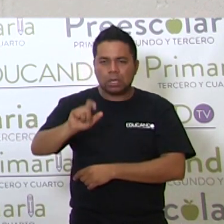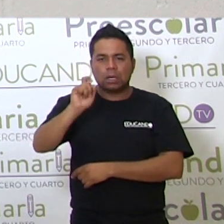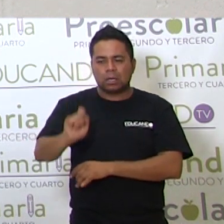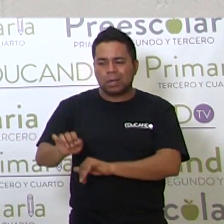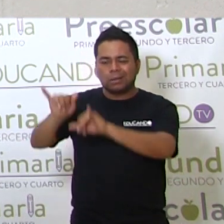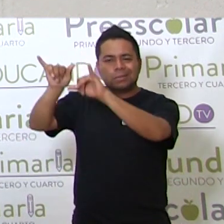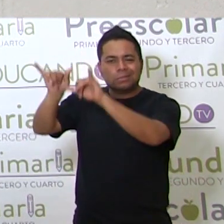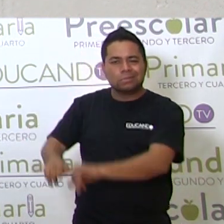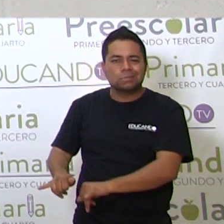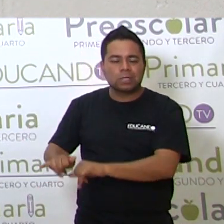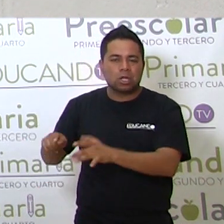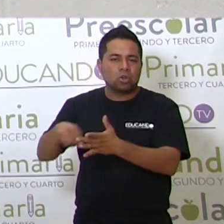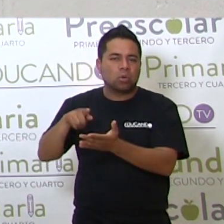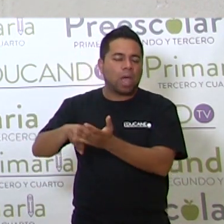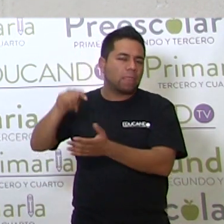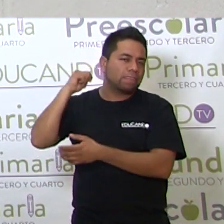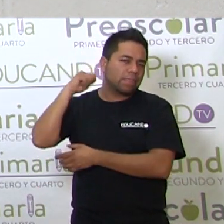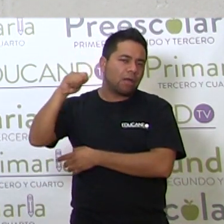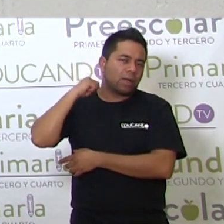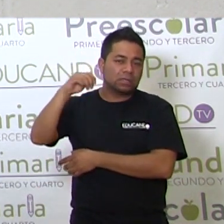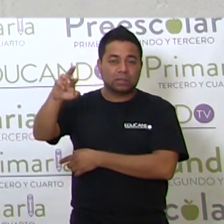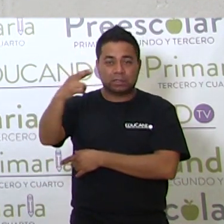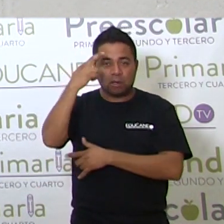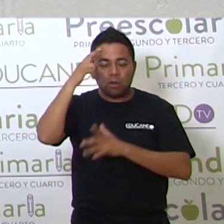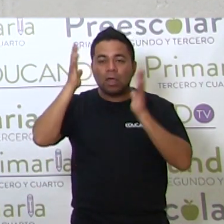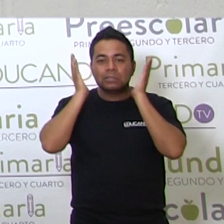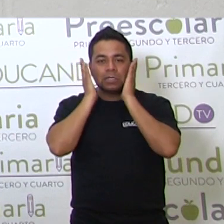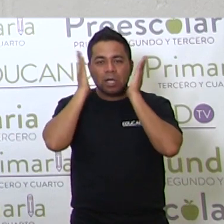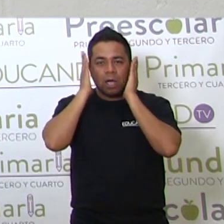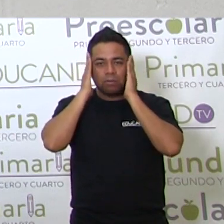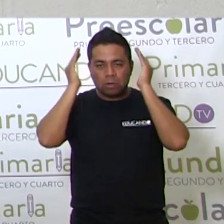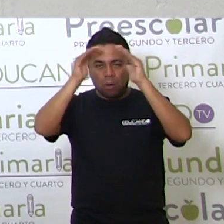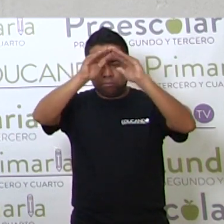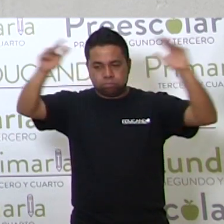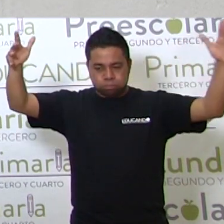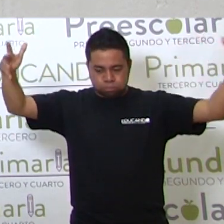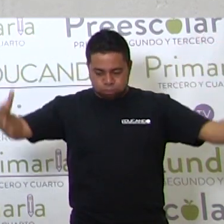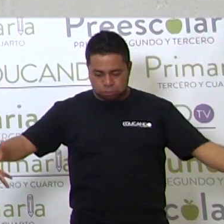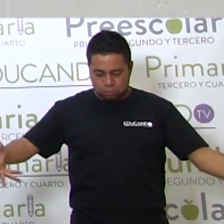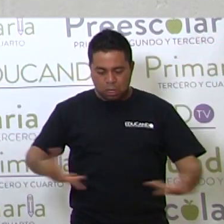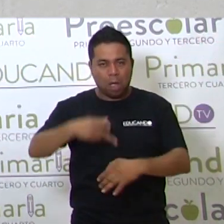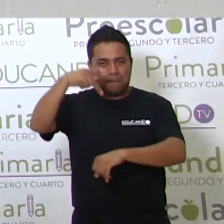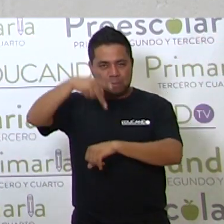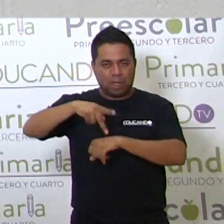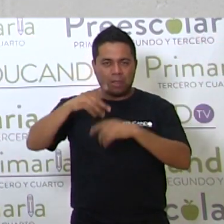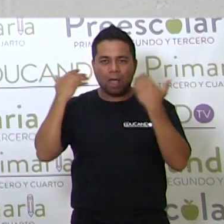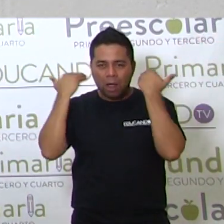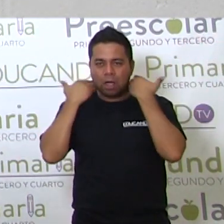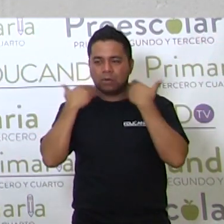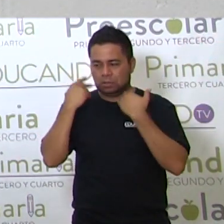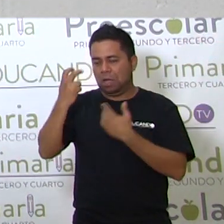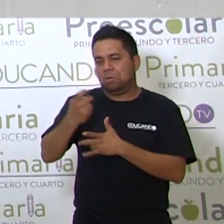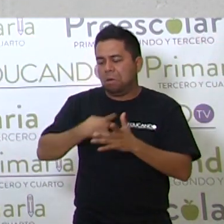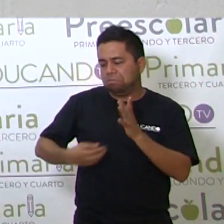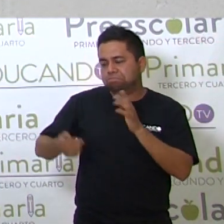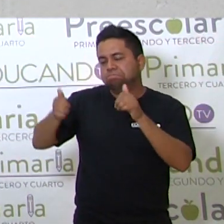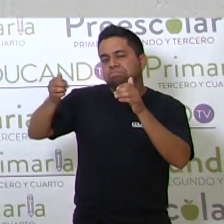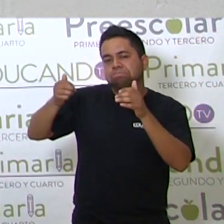asentaron en Tabasco. ¿Recuerdan esas grandes cabezas? Bueno, ahí sería. Entonces, ahí sería arte olmeca.